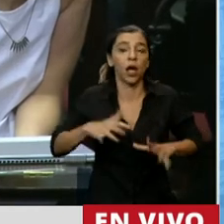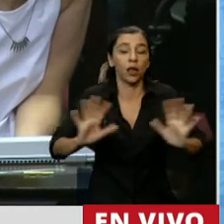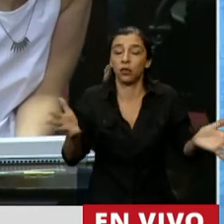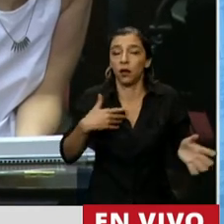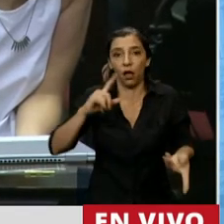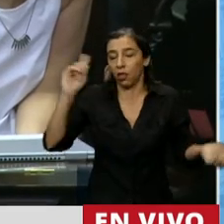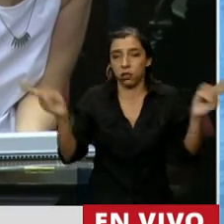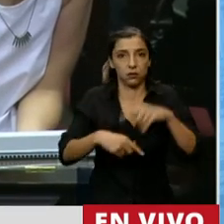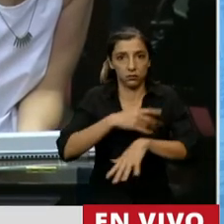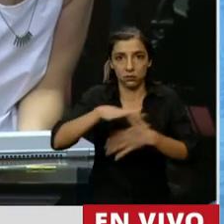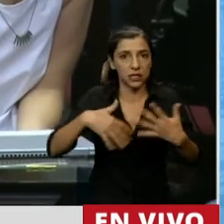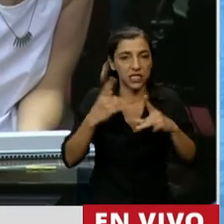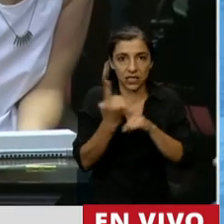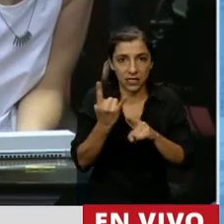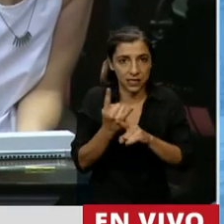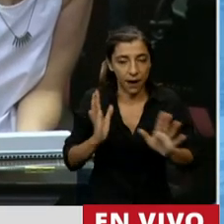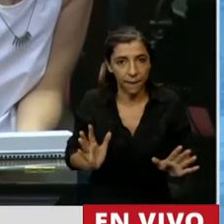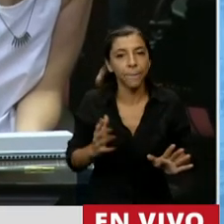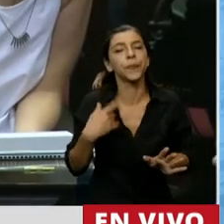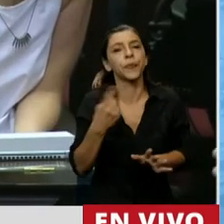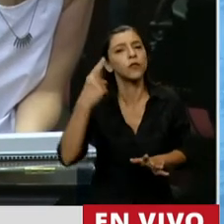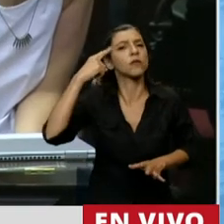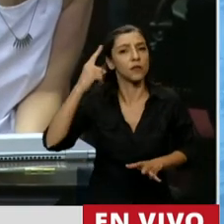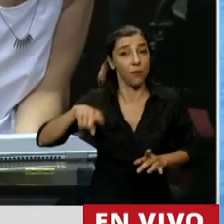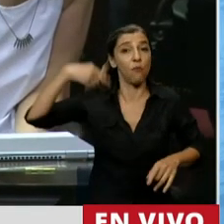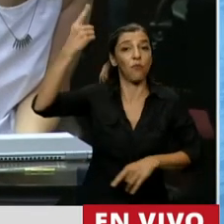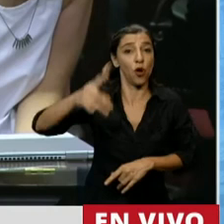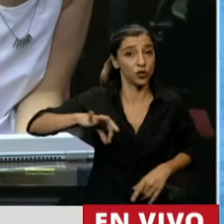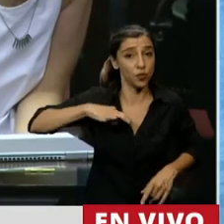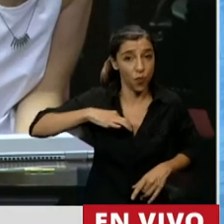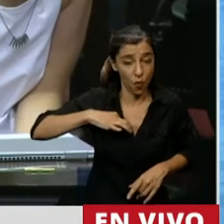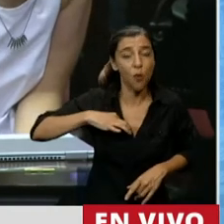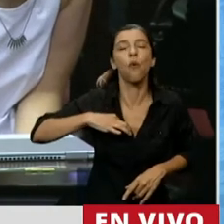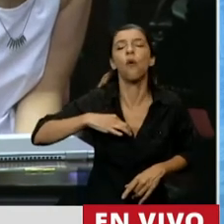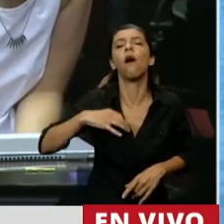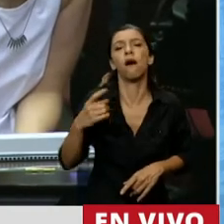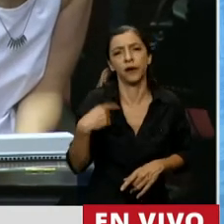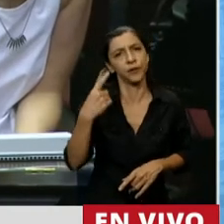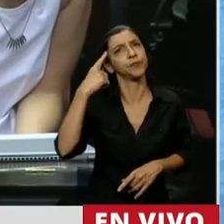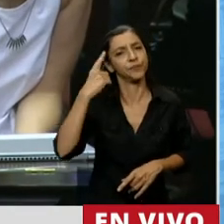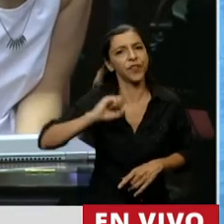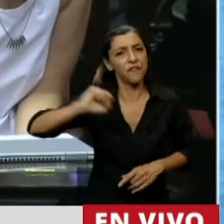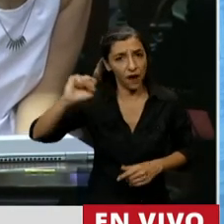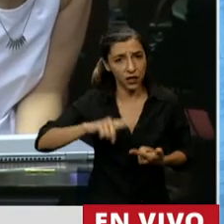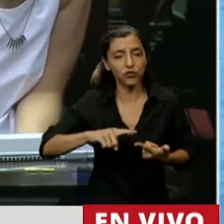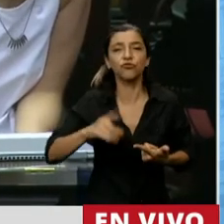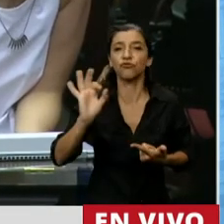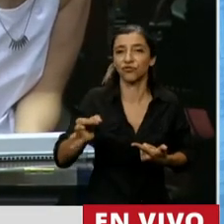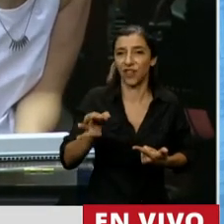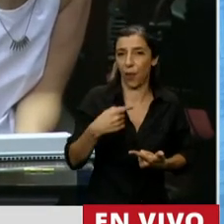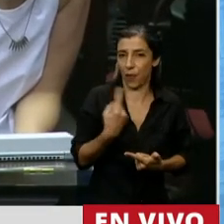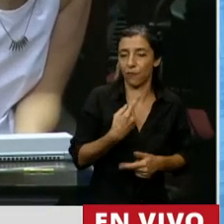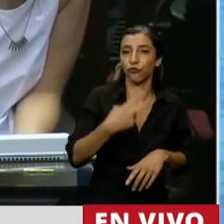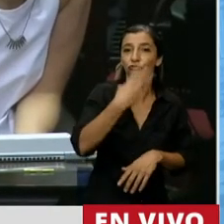si hacemos historia de las predicciones de inflación para el 2021, miren qué paradoja. En noviembre del